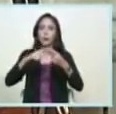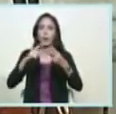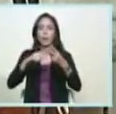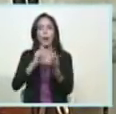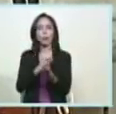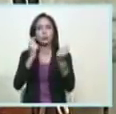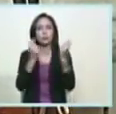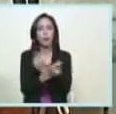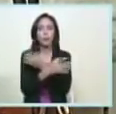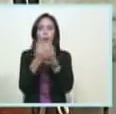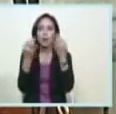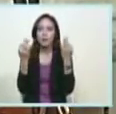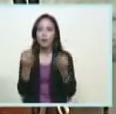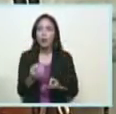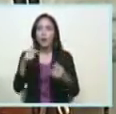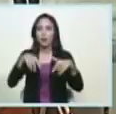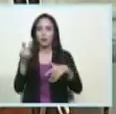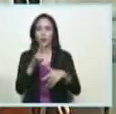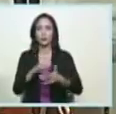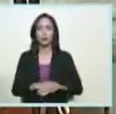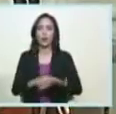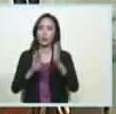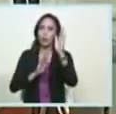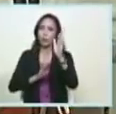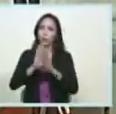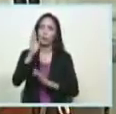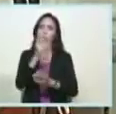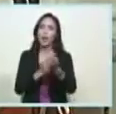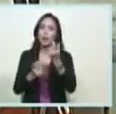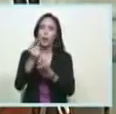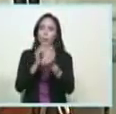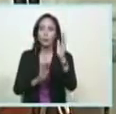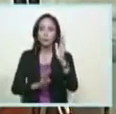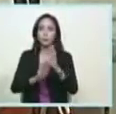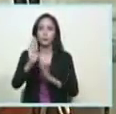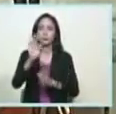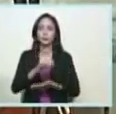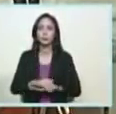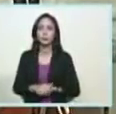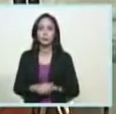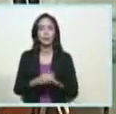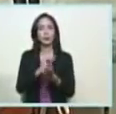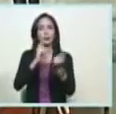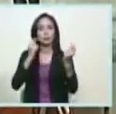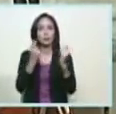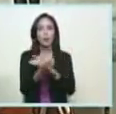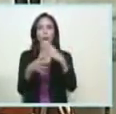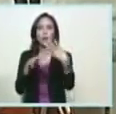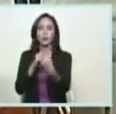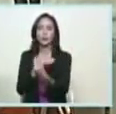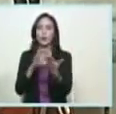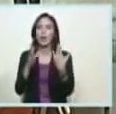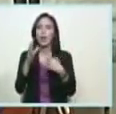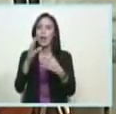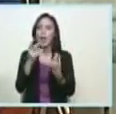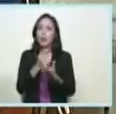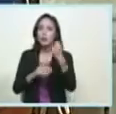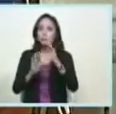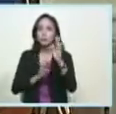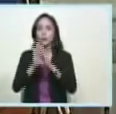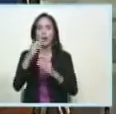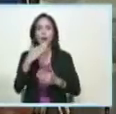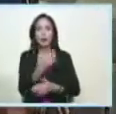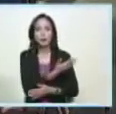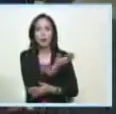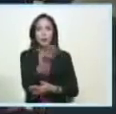vamos a un cambio profundo que permita a venezuela entrar en una etapa de crecimiento de recuperación y de prosperidad económica muchas